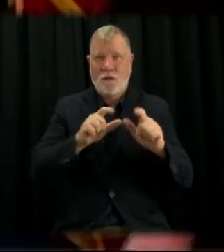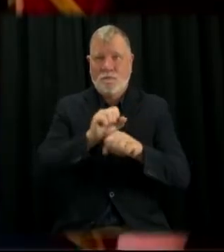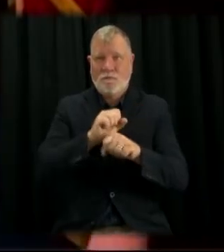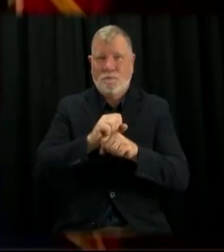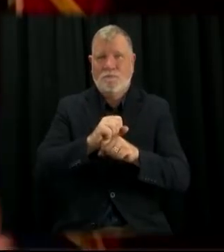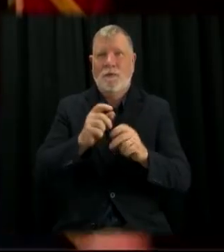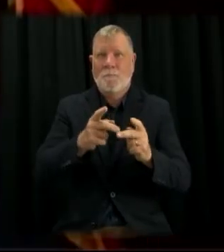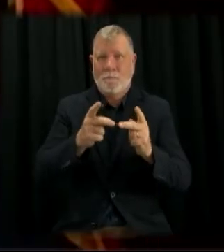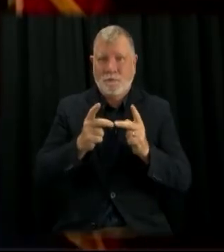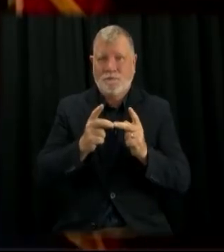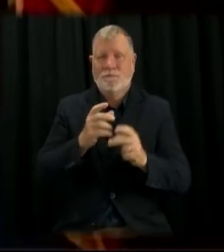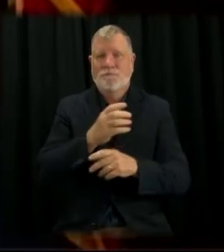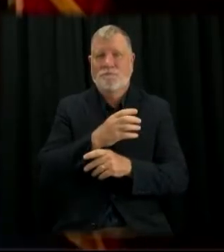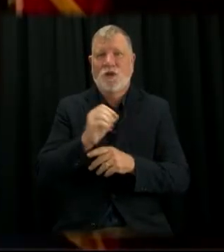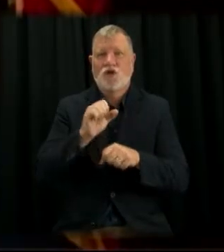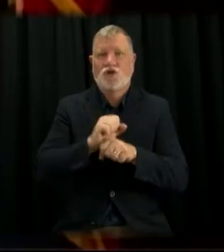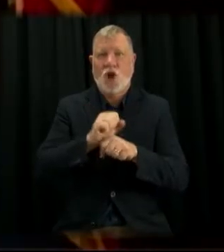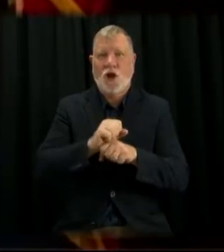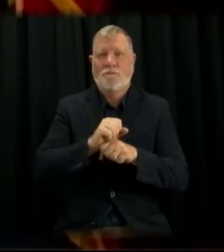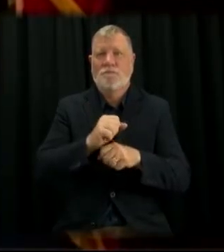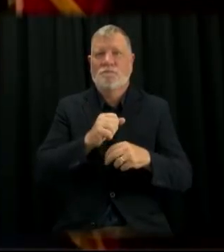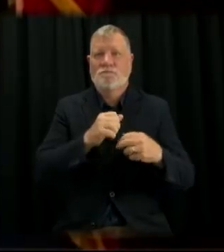de personal en todas.